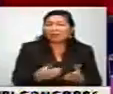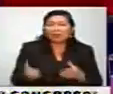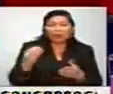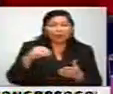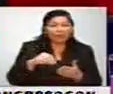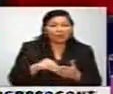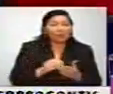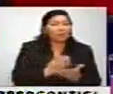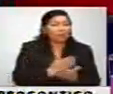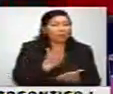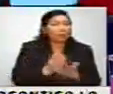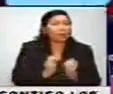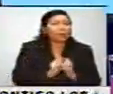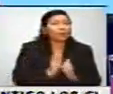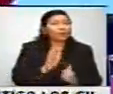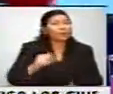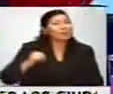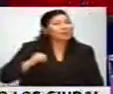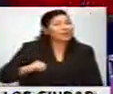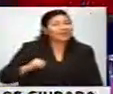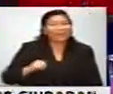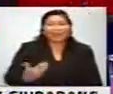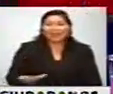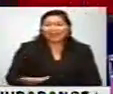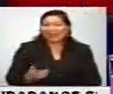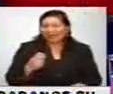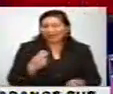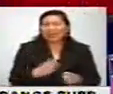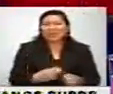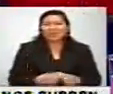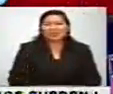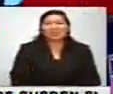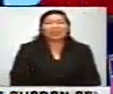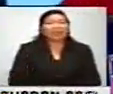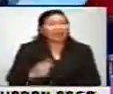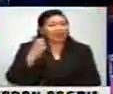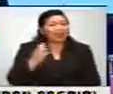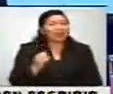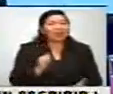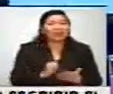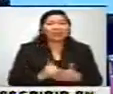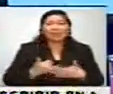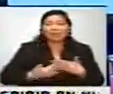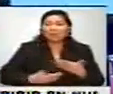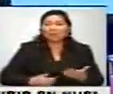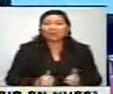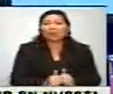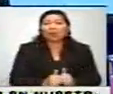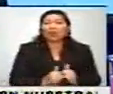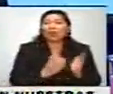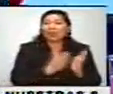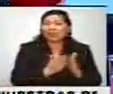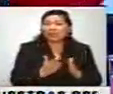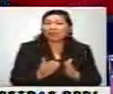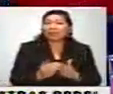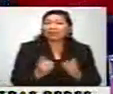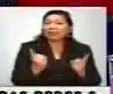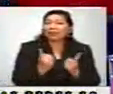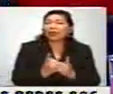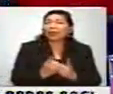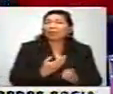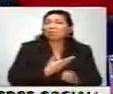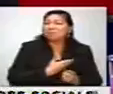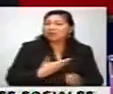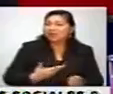inclusive con conflictos con sus alcaldes, es complicado. Creo que lo que está pasando ahora con la articulación que se da entre el